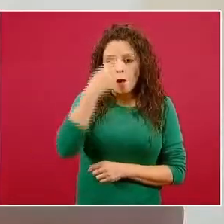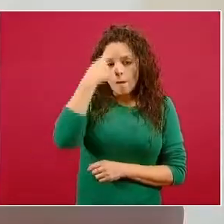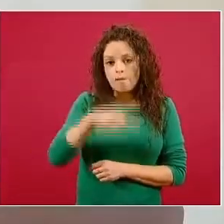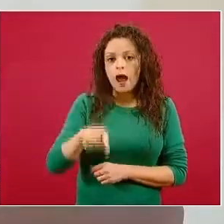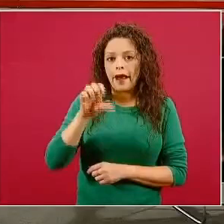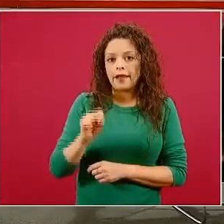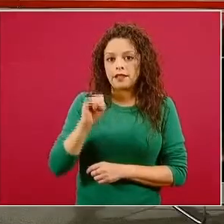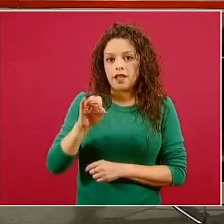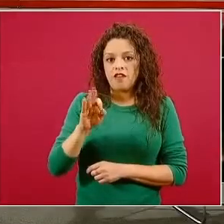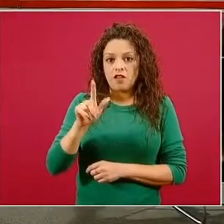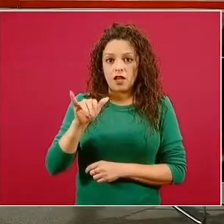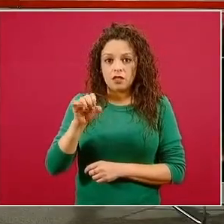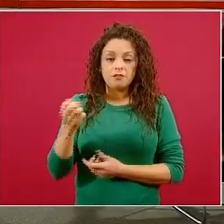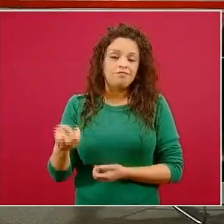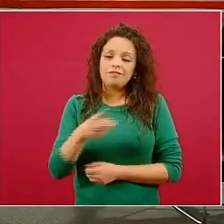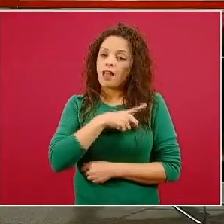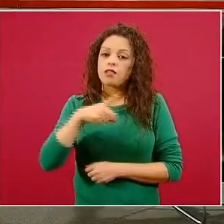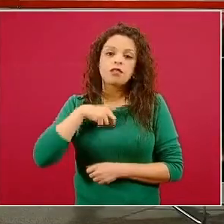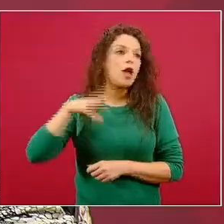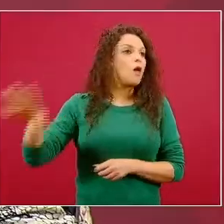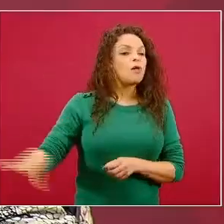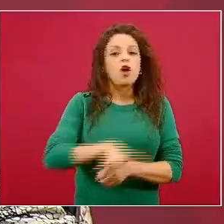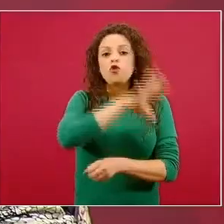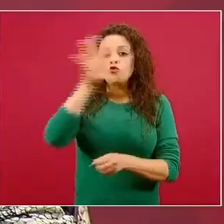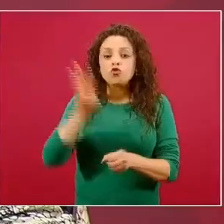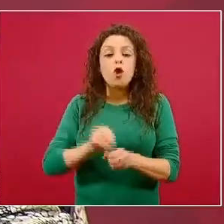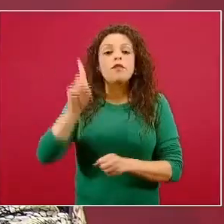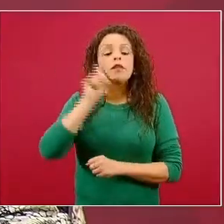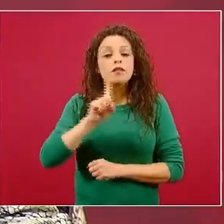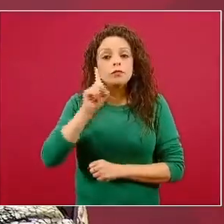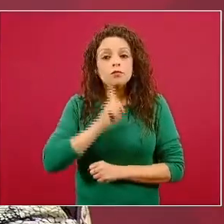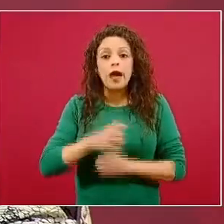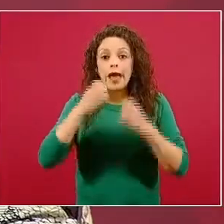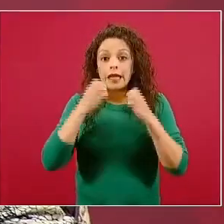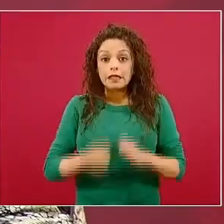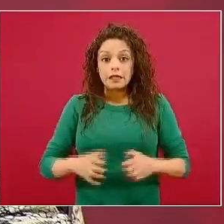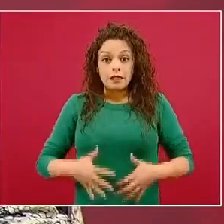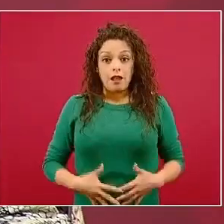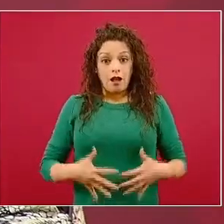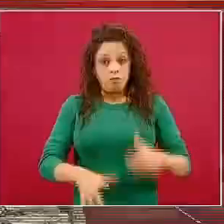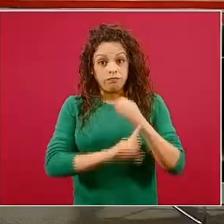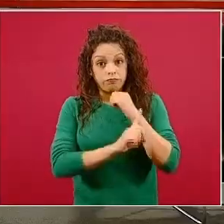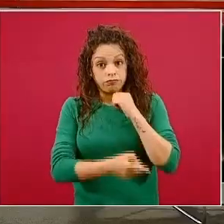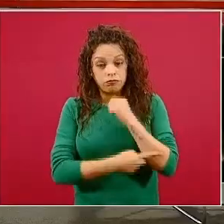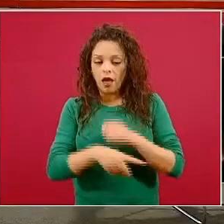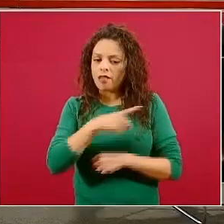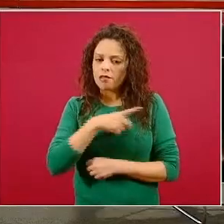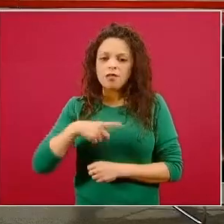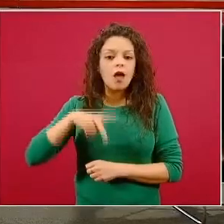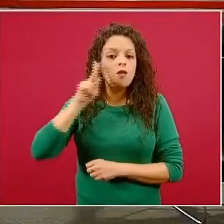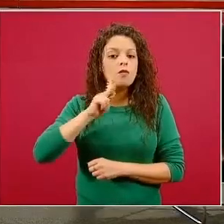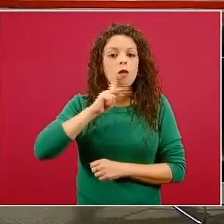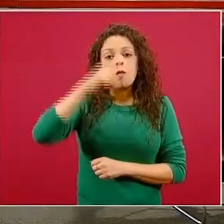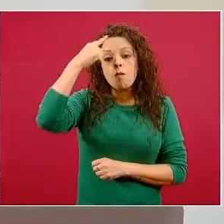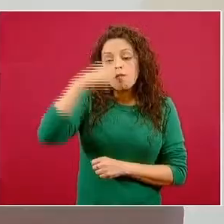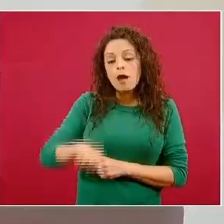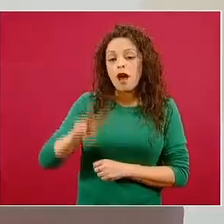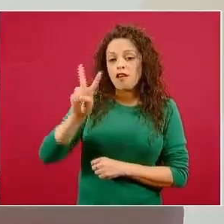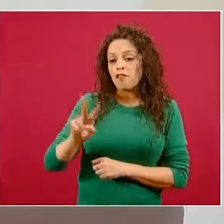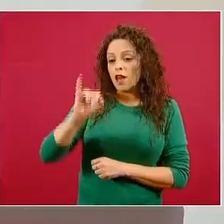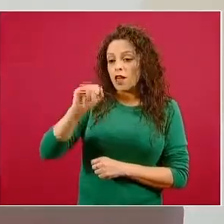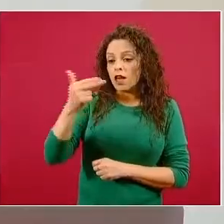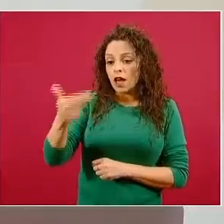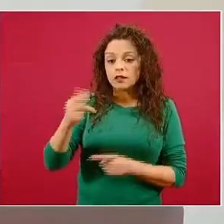de ser todas las mujeres embarazadas y para VIH y para sífilis. Y aquí el mensaje también es